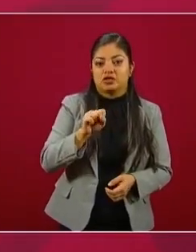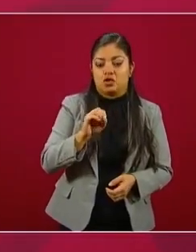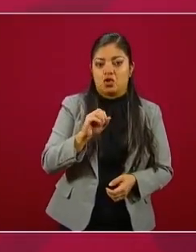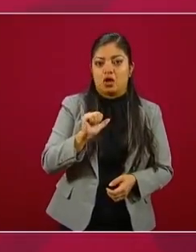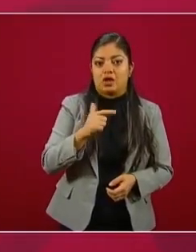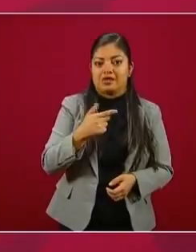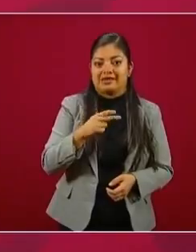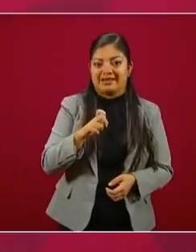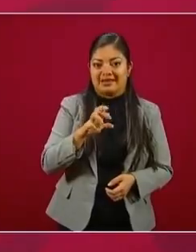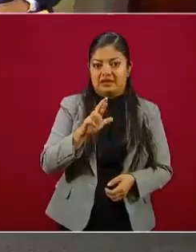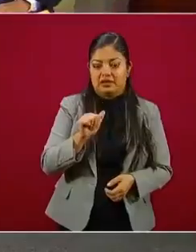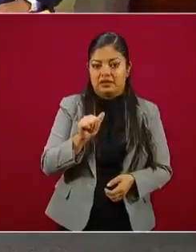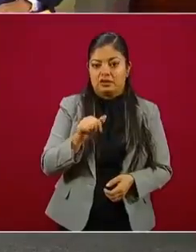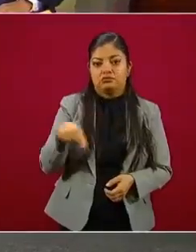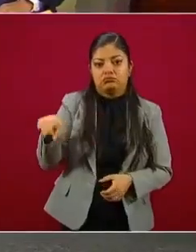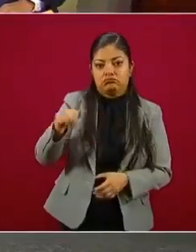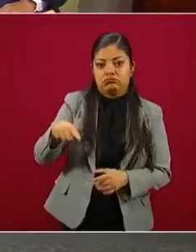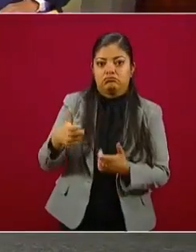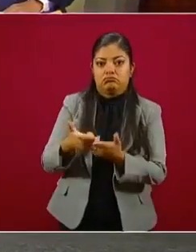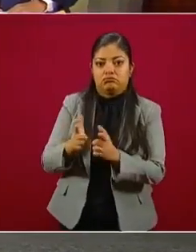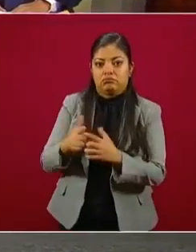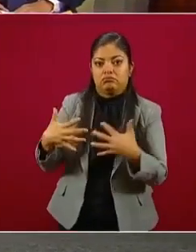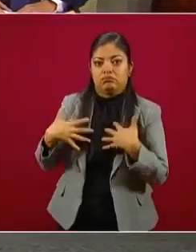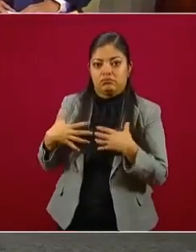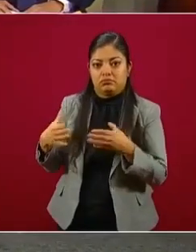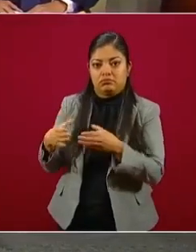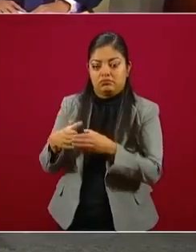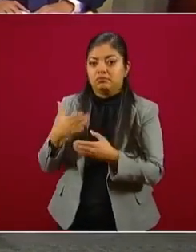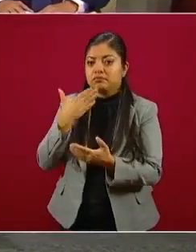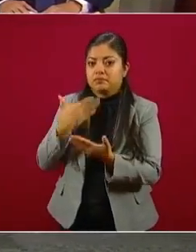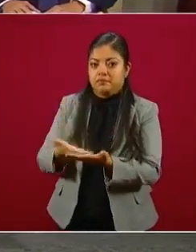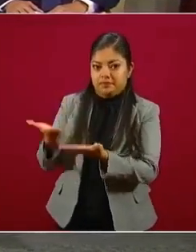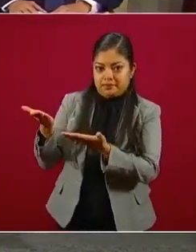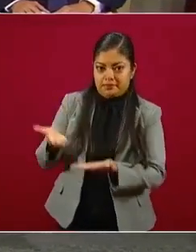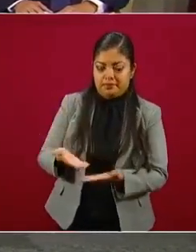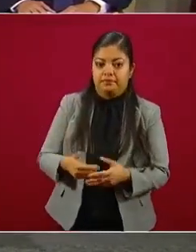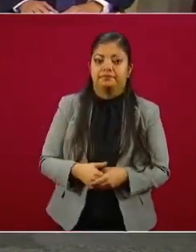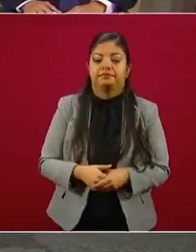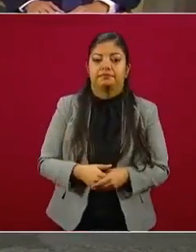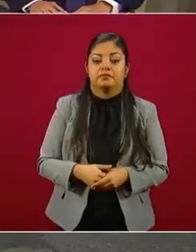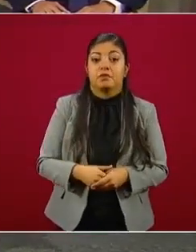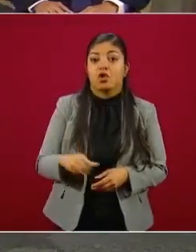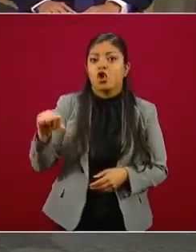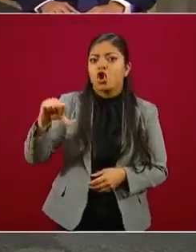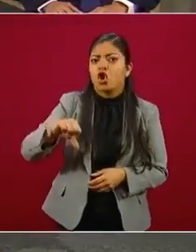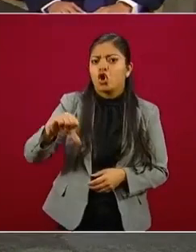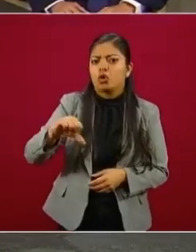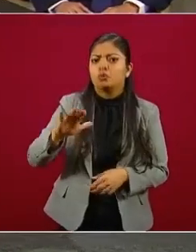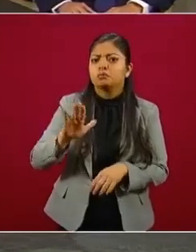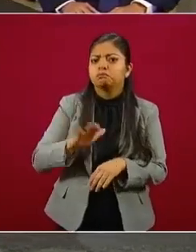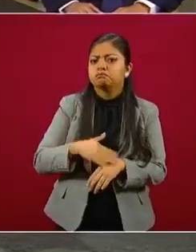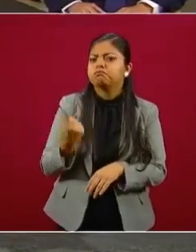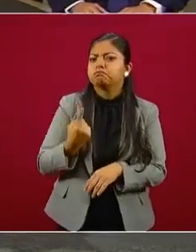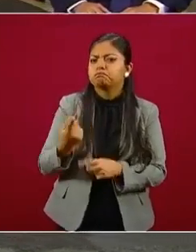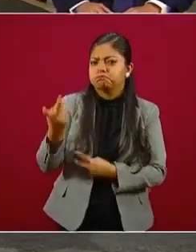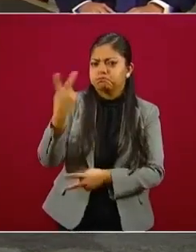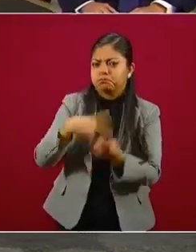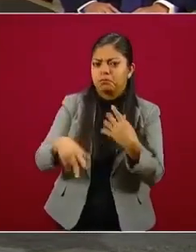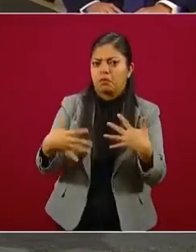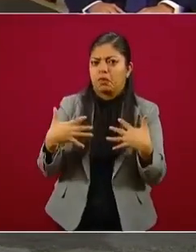del patronato. Muy bienvenidos, bienvenida. El día de hoy, ¿por qué nos acompaña la Fundación